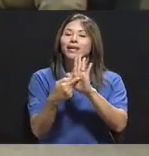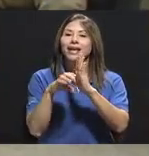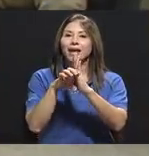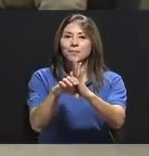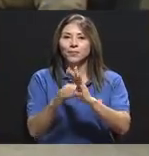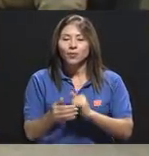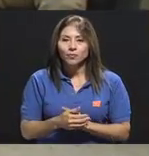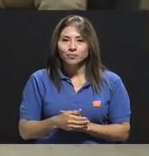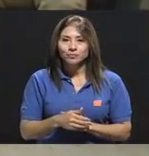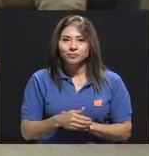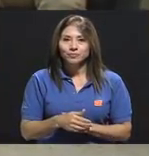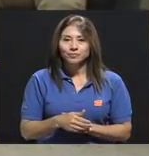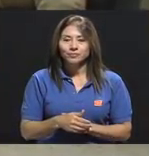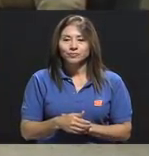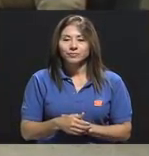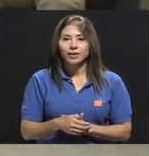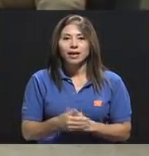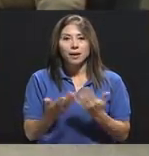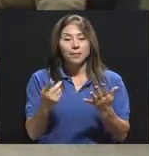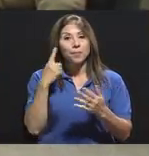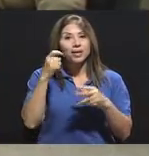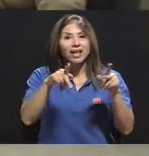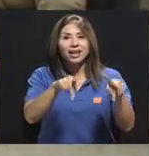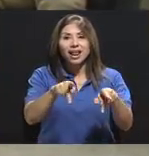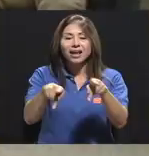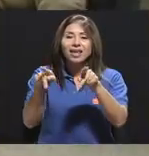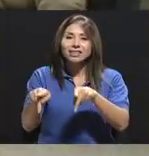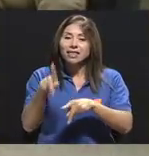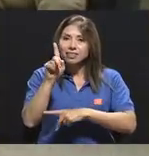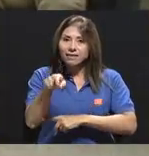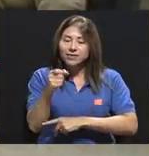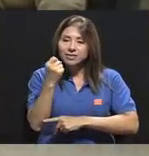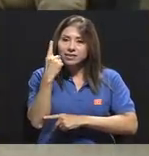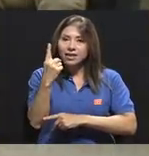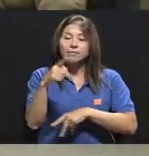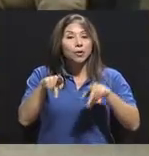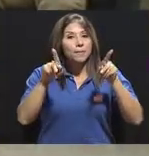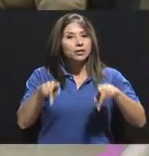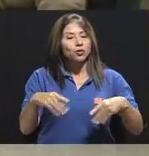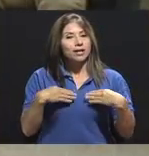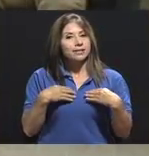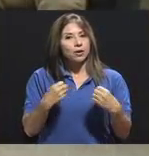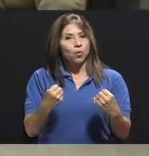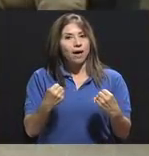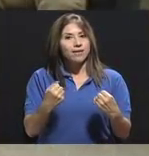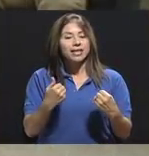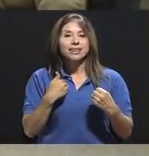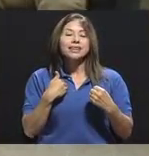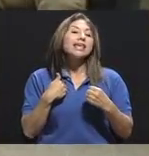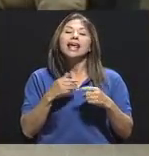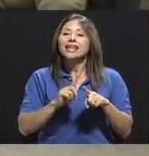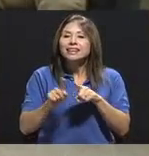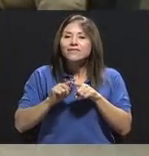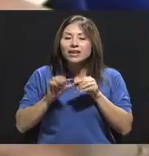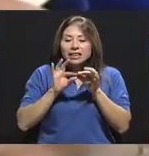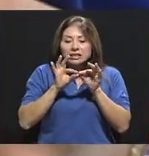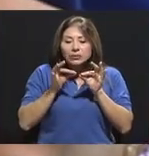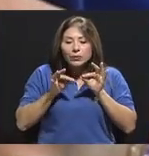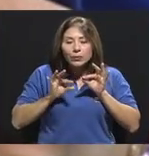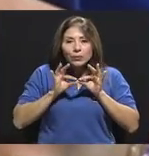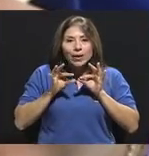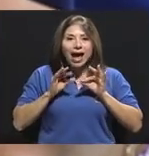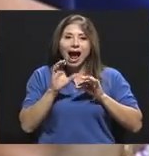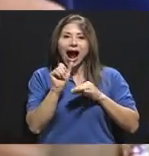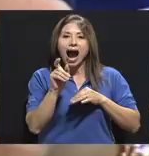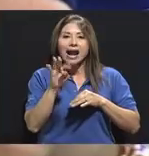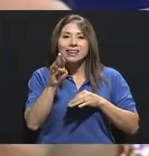voy a ubicarlo porque a la gente le tiene que quedar Claro que una persona saludable tiene sus arterias limpias o sea lo que se ve es un tubito una